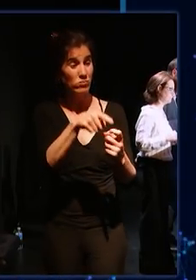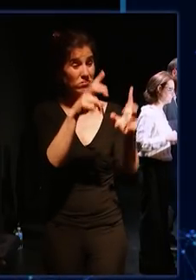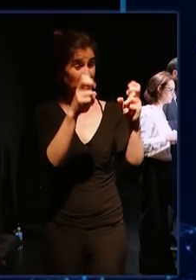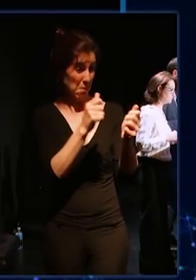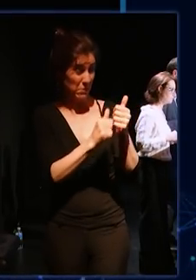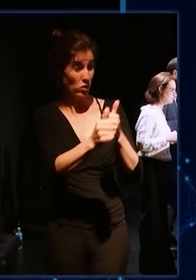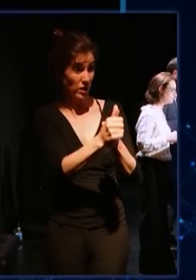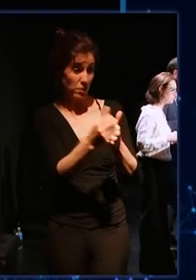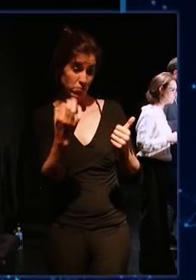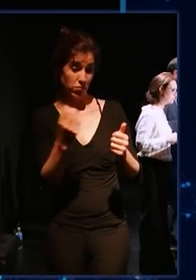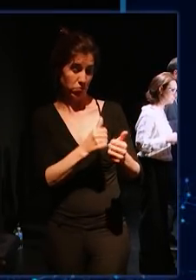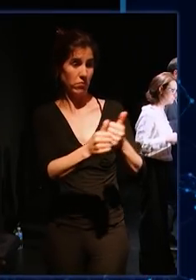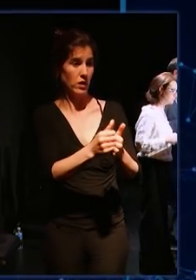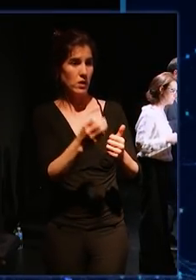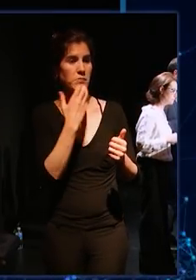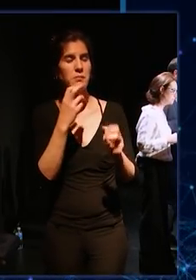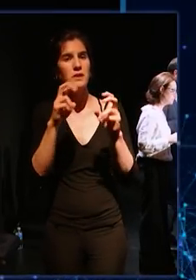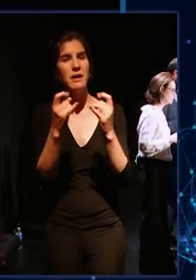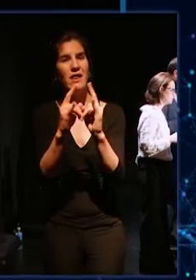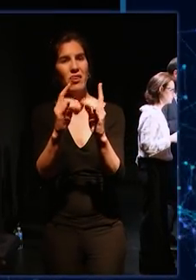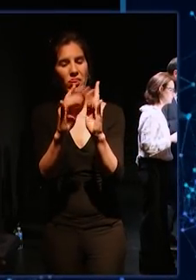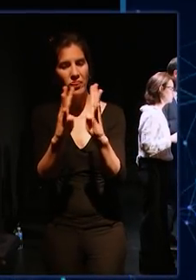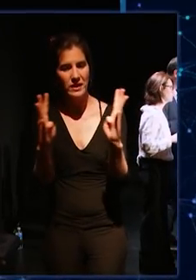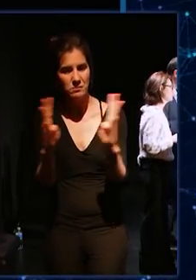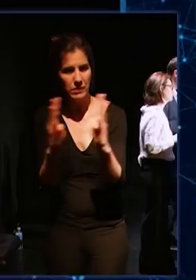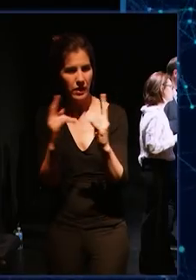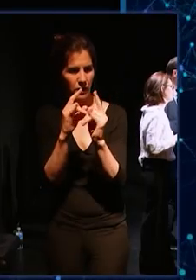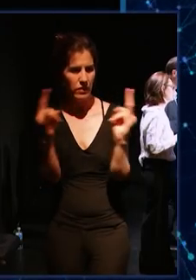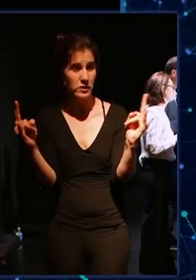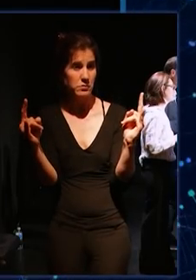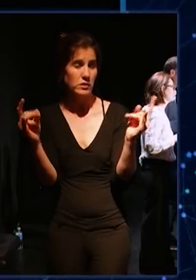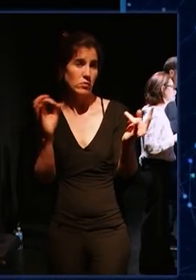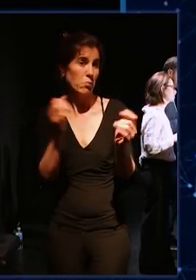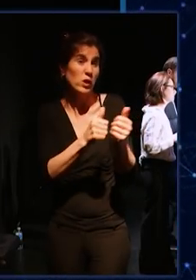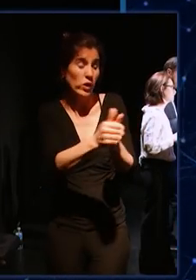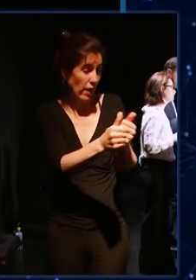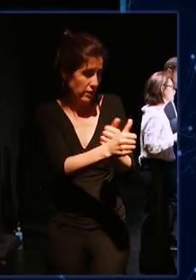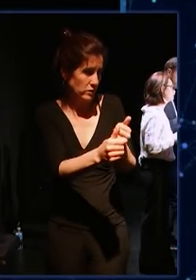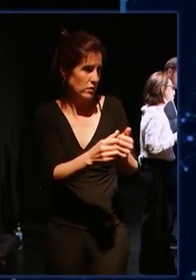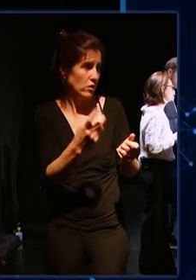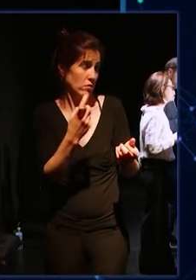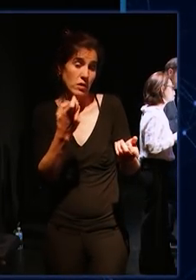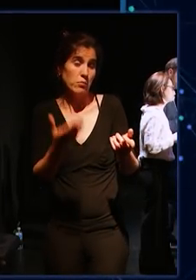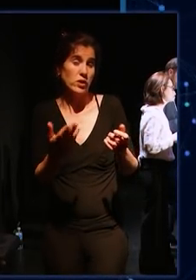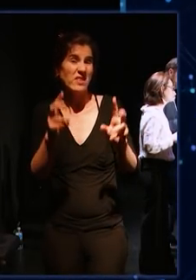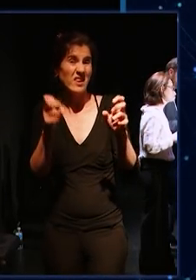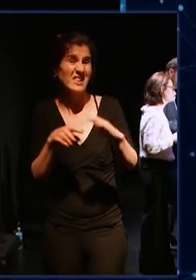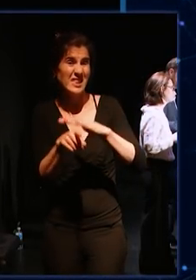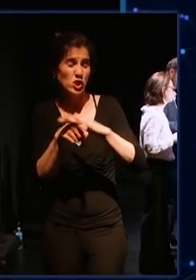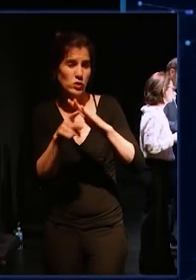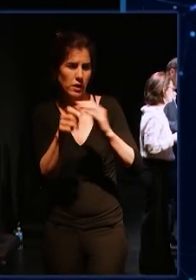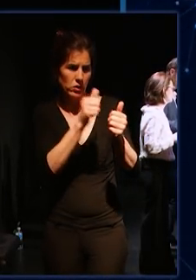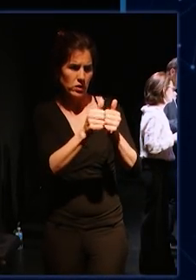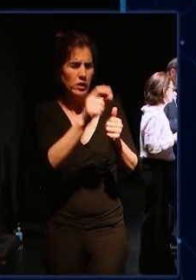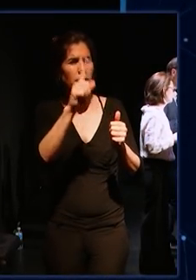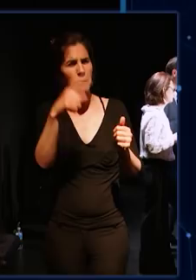hace. Lo mismo que el césped y este tipo de prioridades, ¿no? Es una cuestión de gestionar las prioridades. También estoy de acuerdo que las